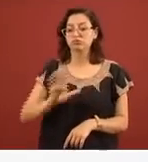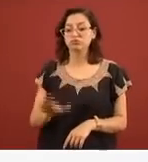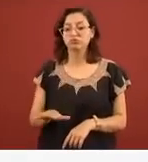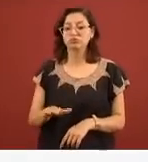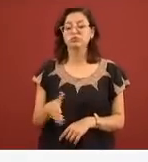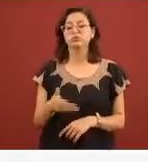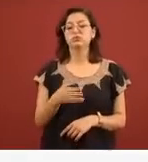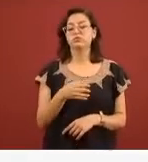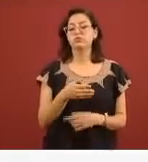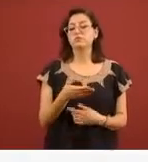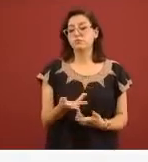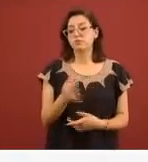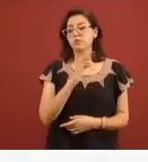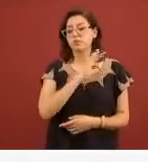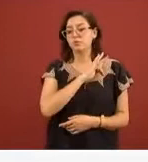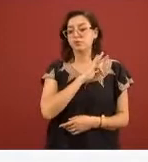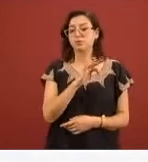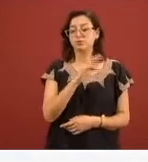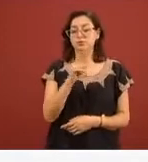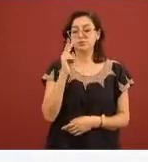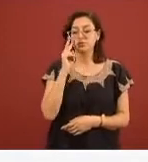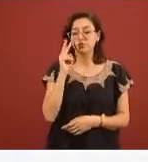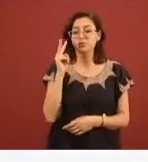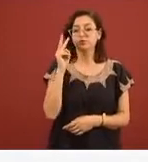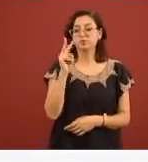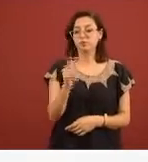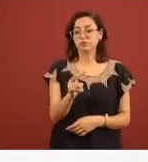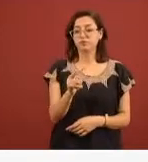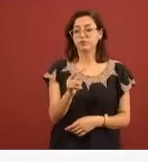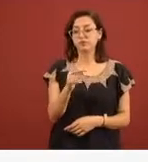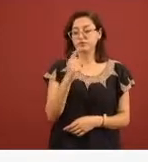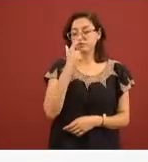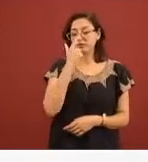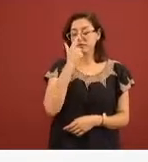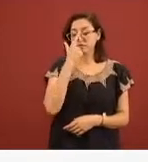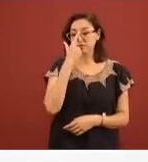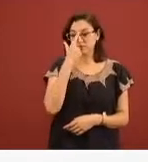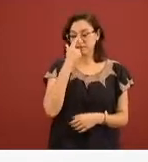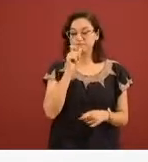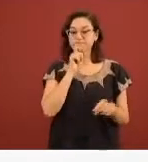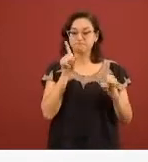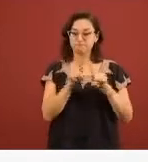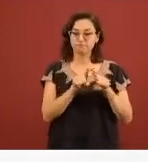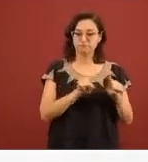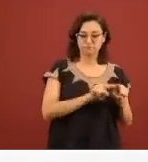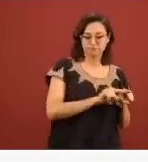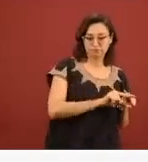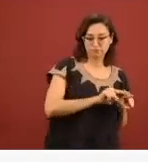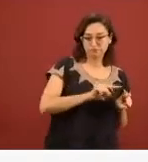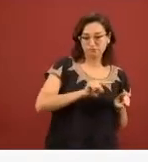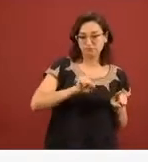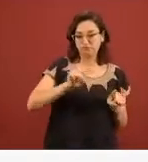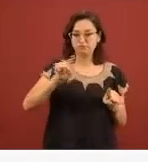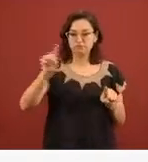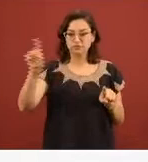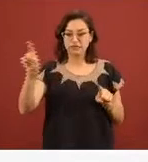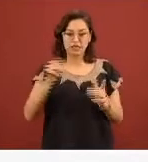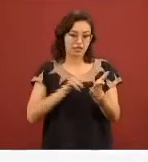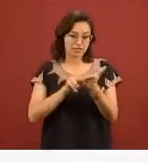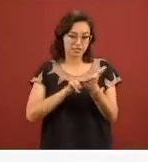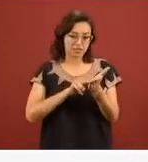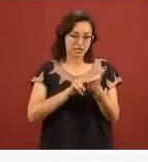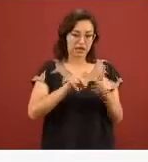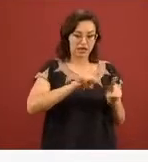la defunción. Aquí la podemos ver y también tenemos una curva, que es la línea de color